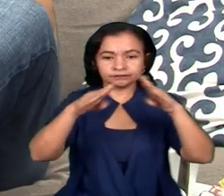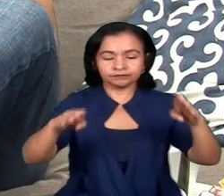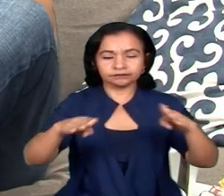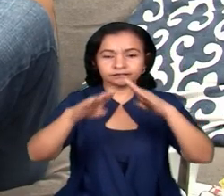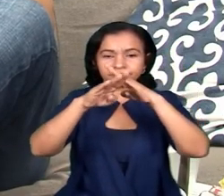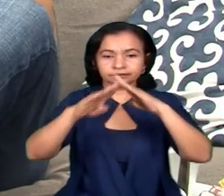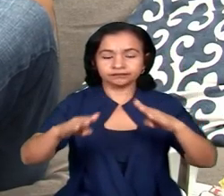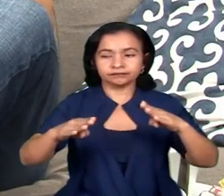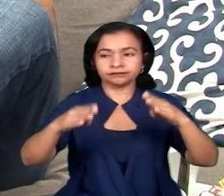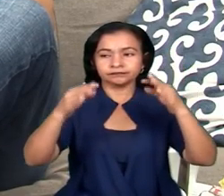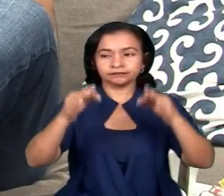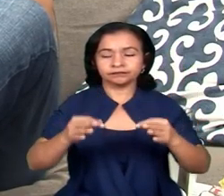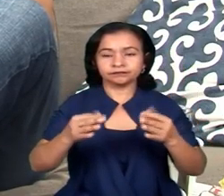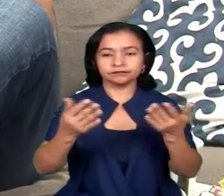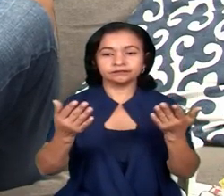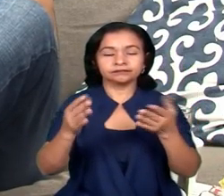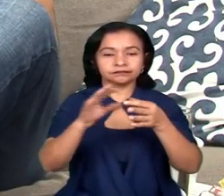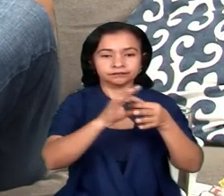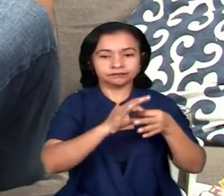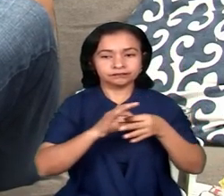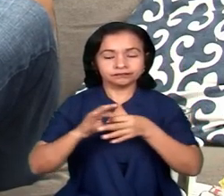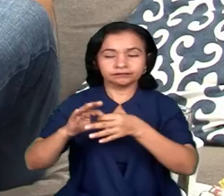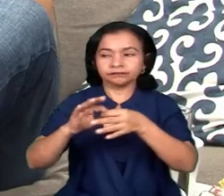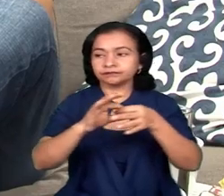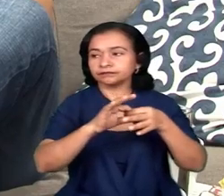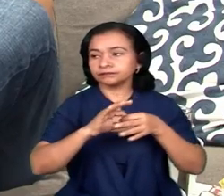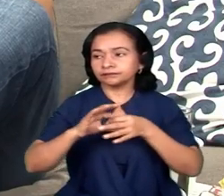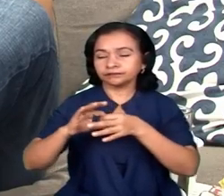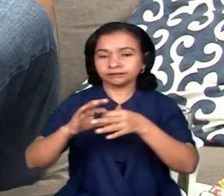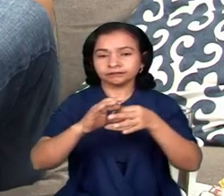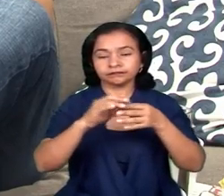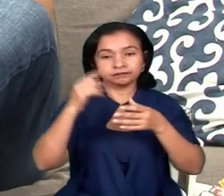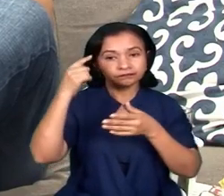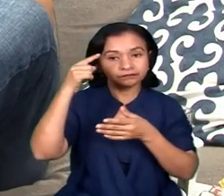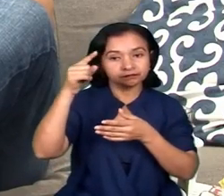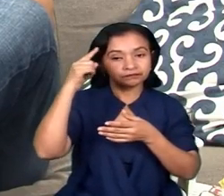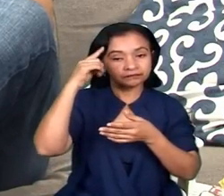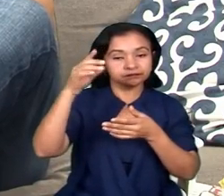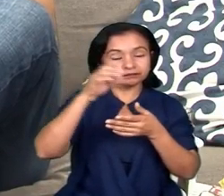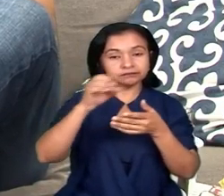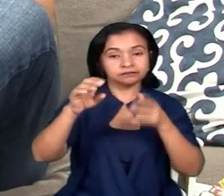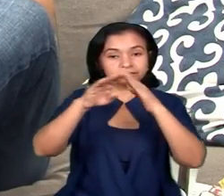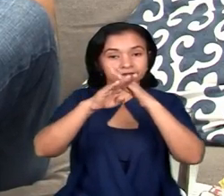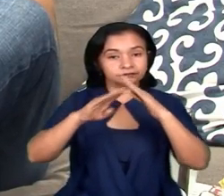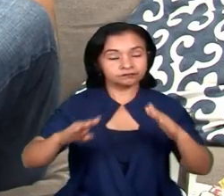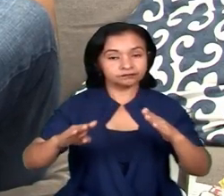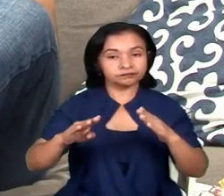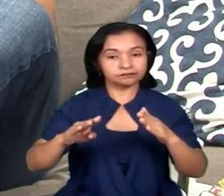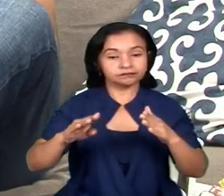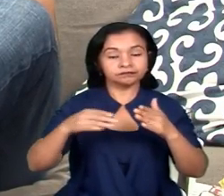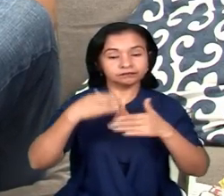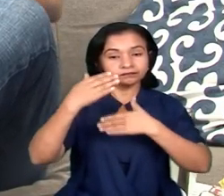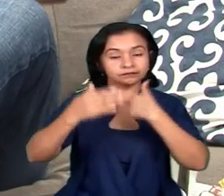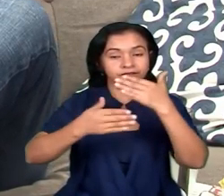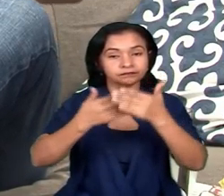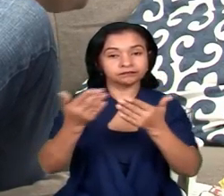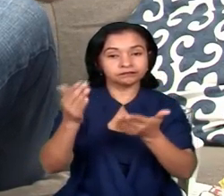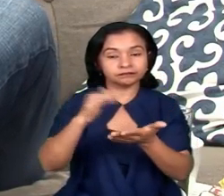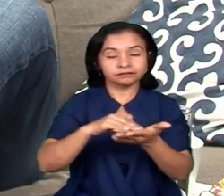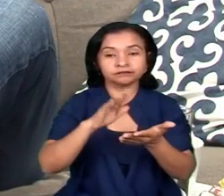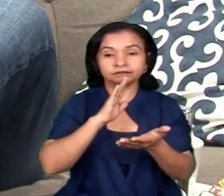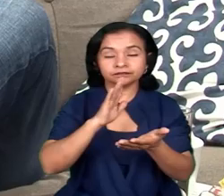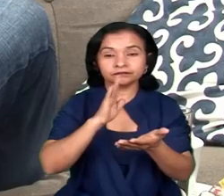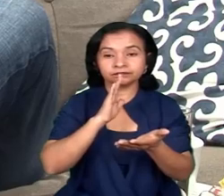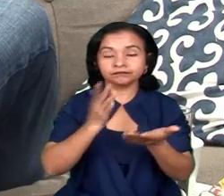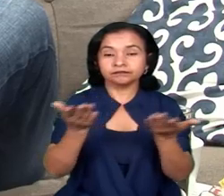tranquila, en paz y en reconciliación. Y eso es lo que creyeron que podían quitarnos la paz. Le hemos venido restaurando, que hablan